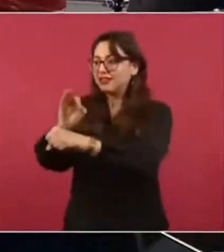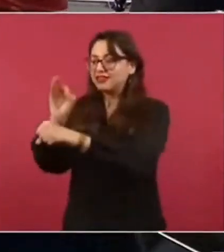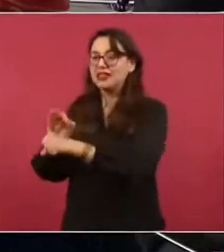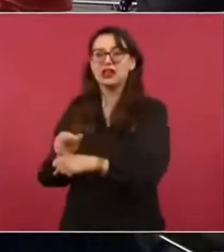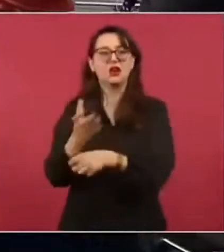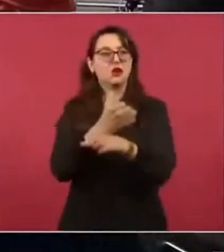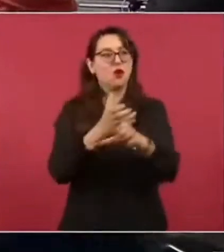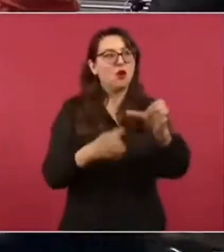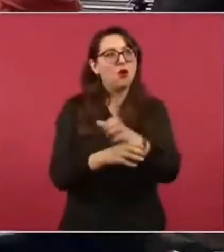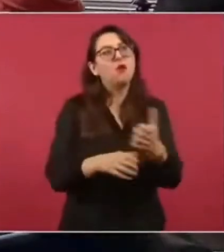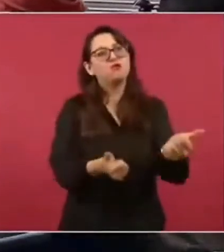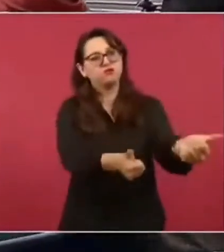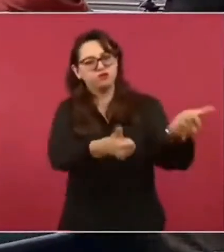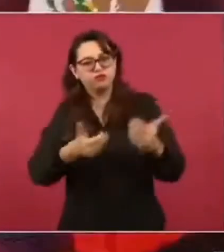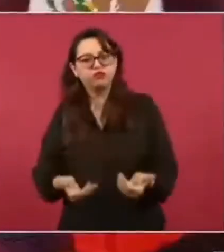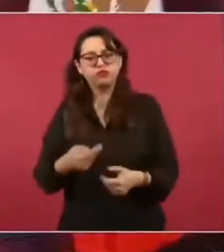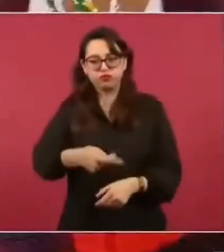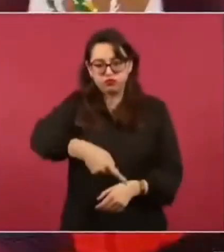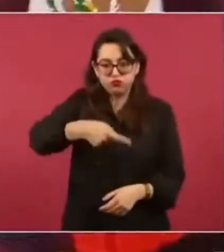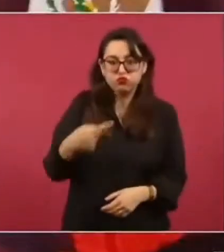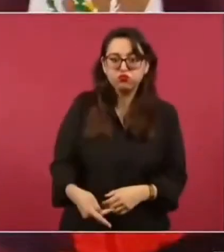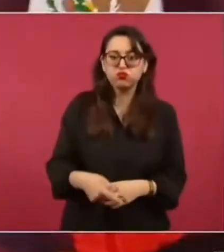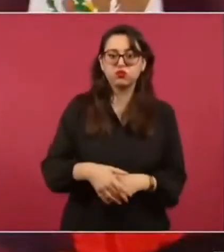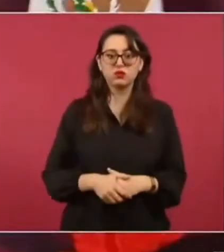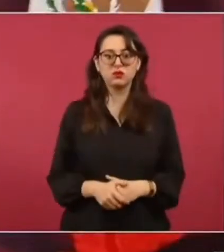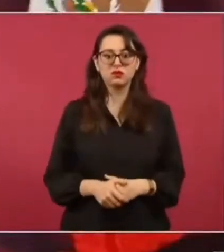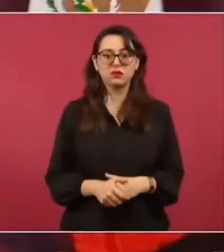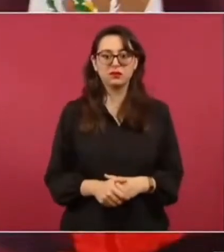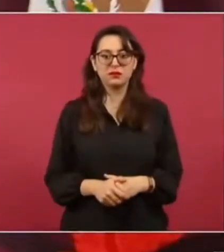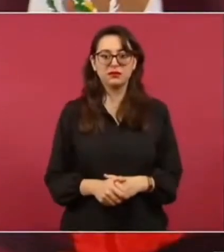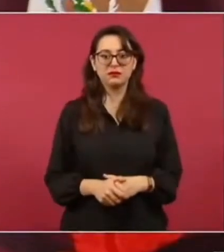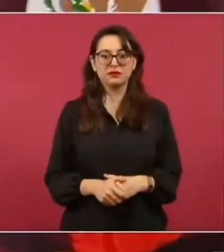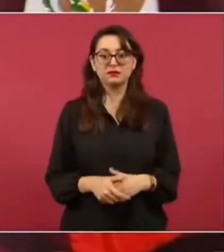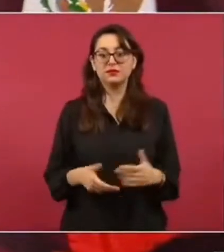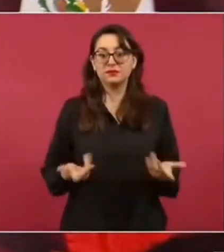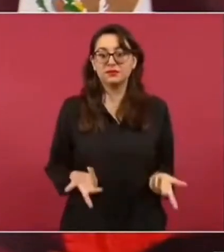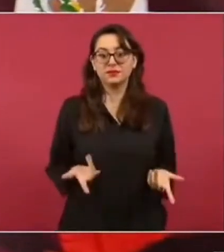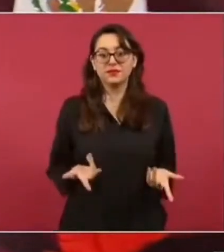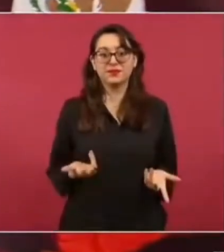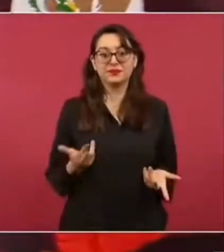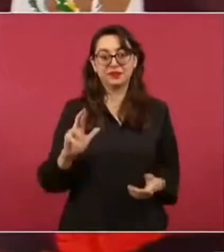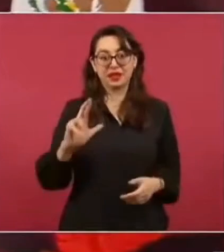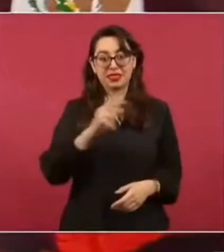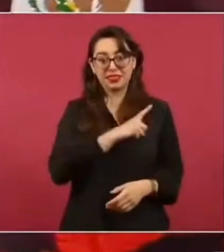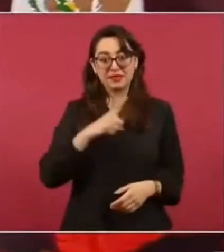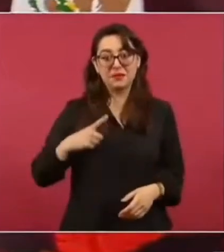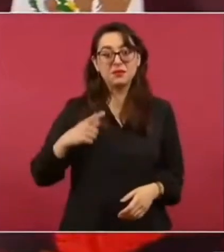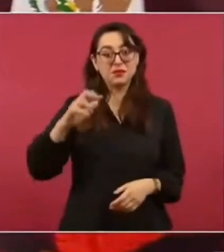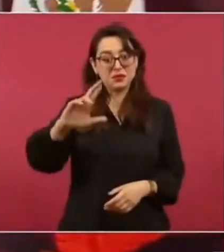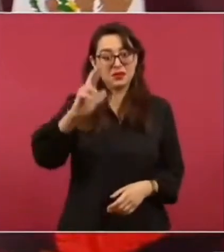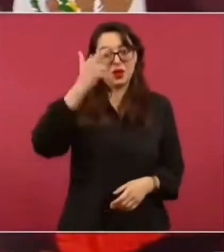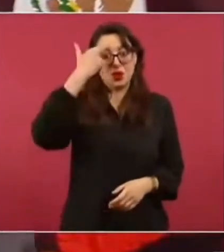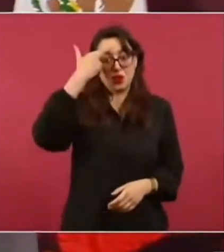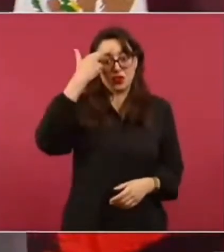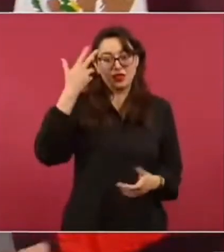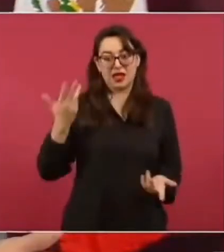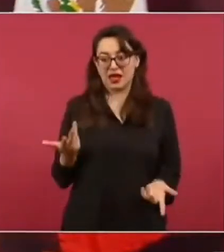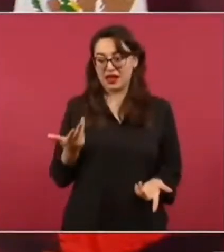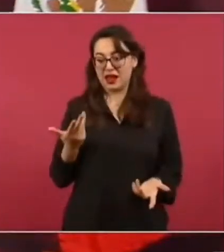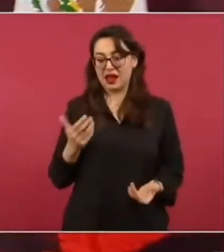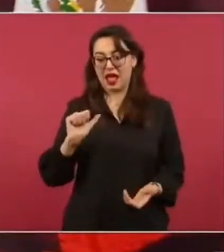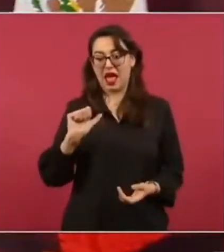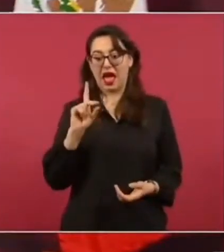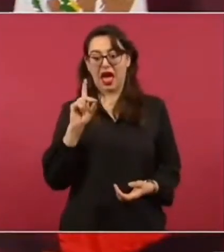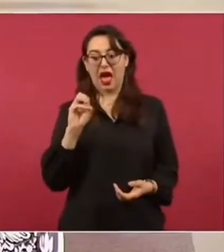Adolfo López Mateos, nada más que ya no tengo tiempo, pero es cosa de recordar la carta que escribe cuando nacionaliza